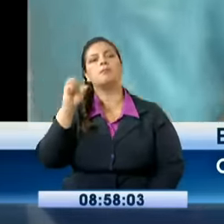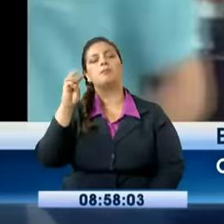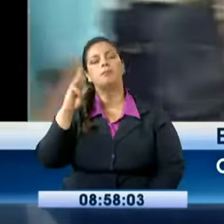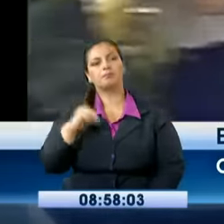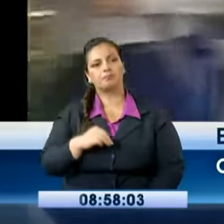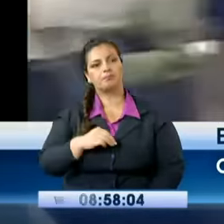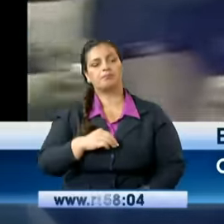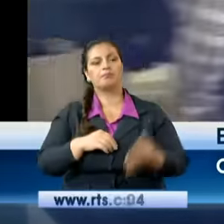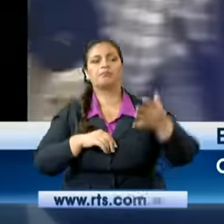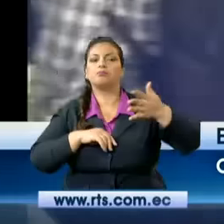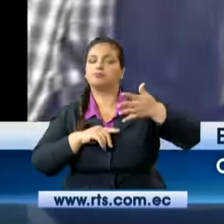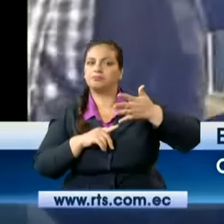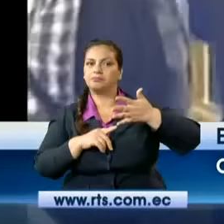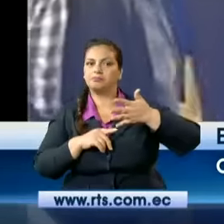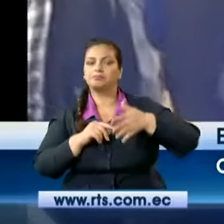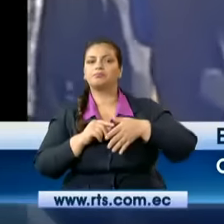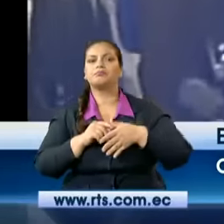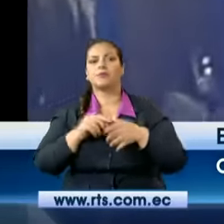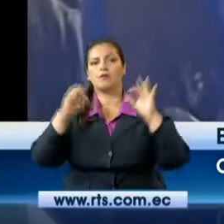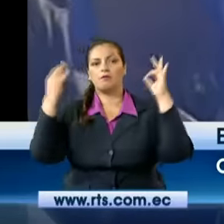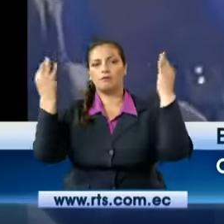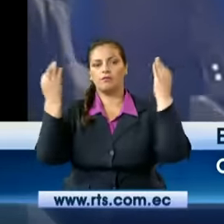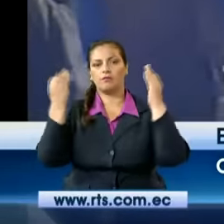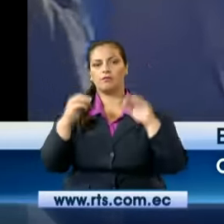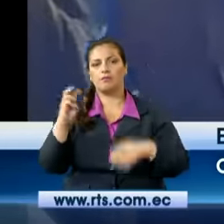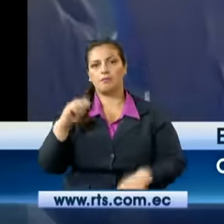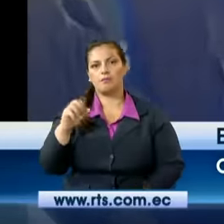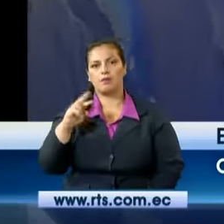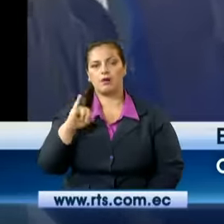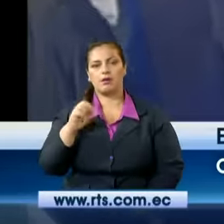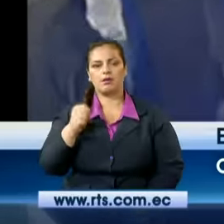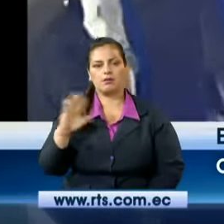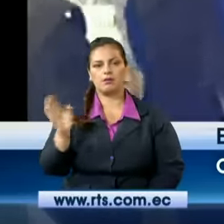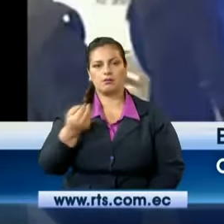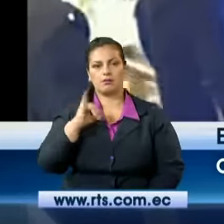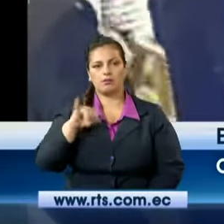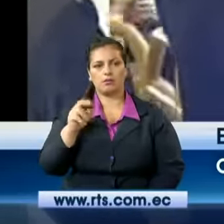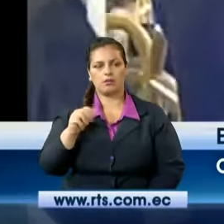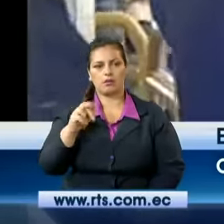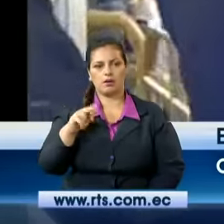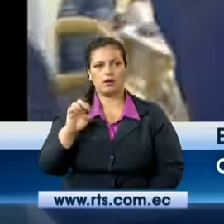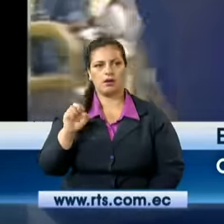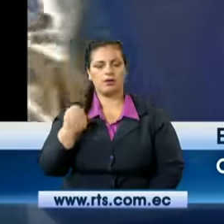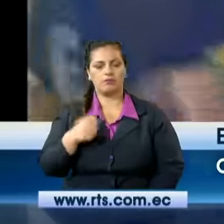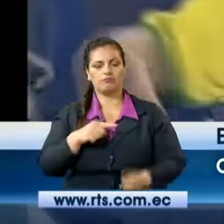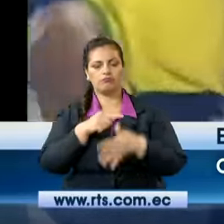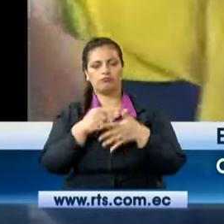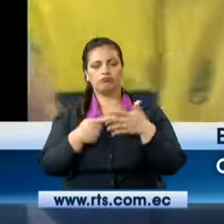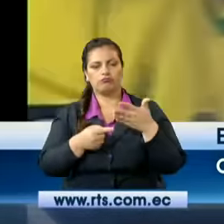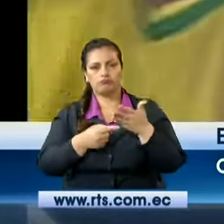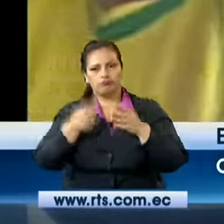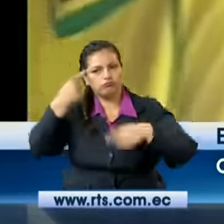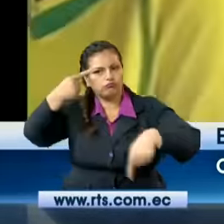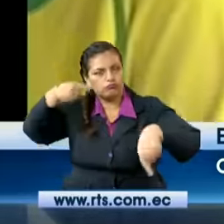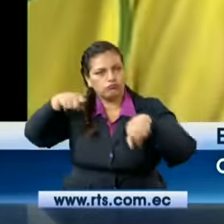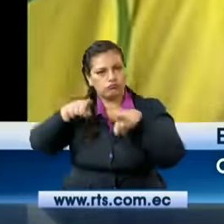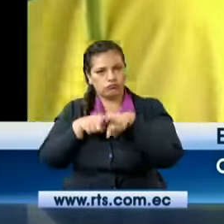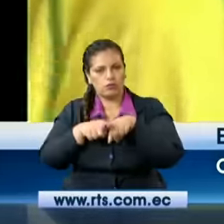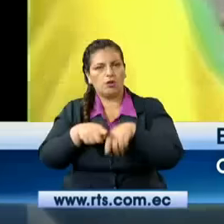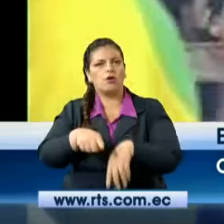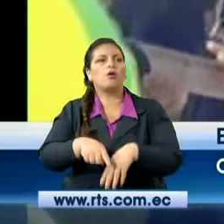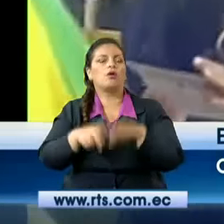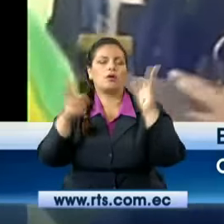tipo de abuso o de hecho morboso, si podemos decirlo así, que esto se denuncie. Es un material